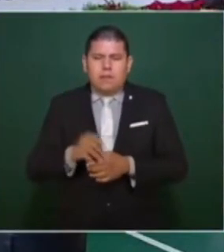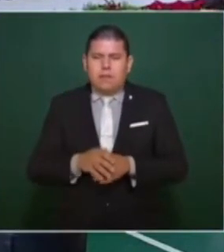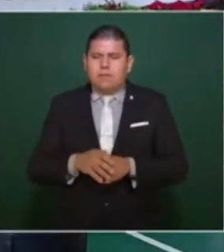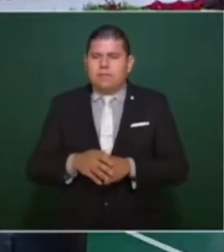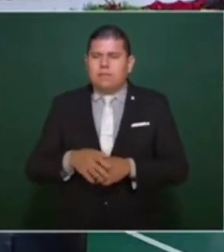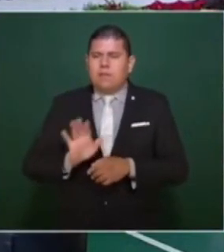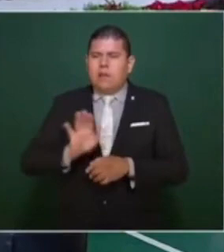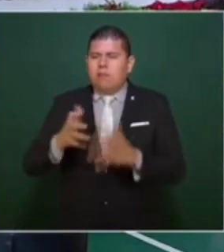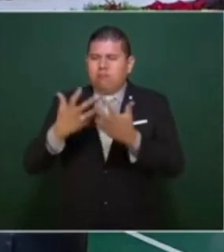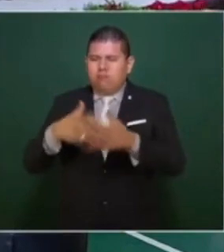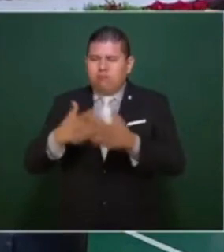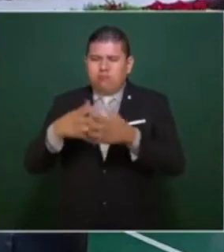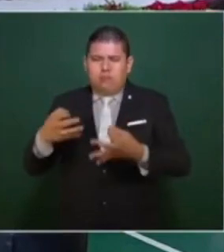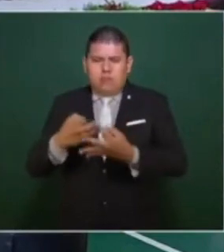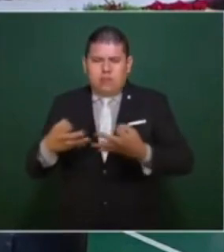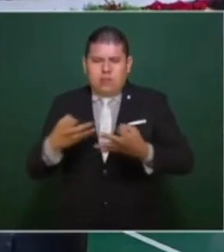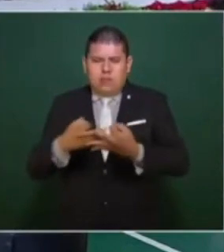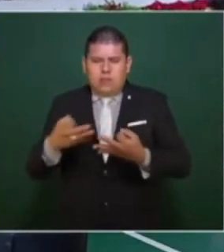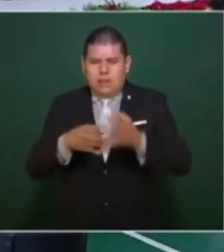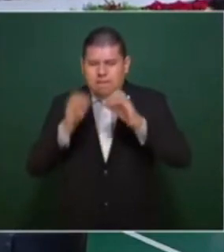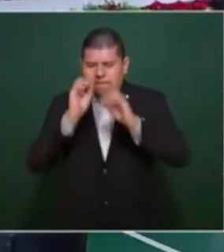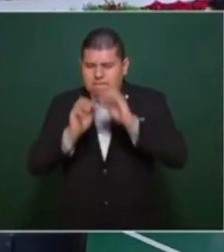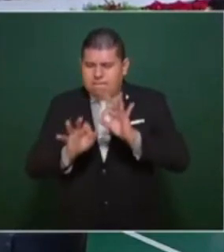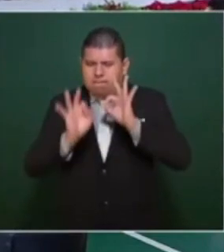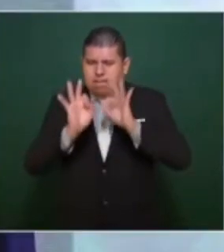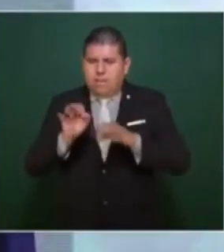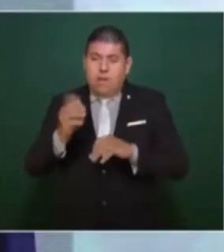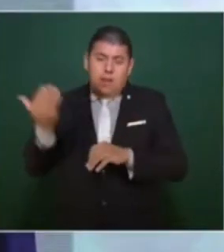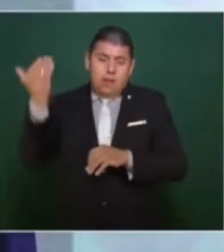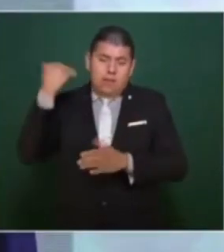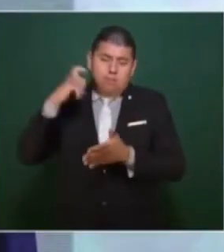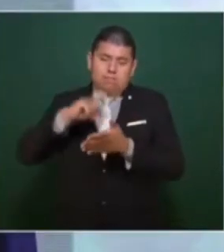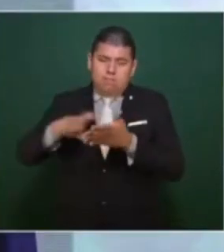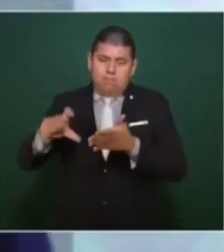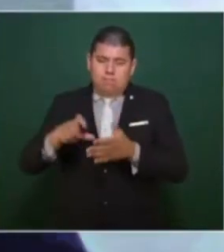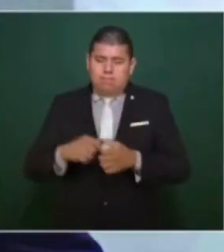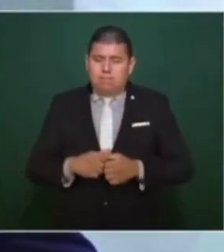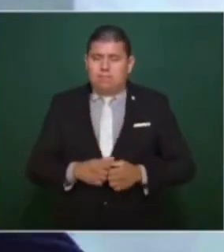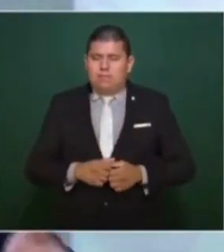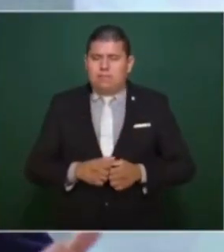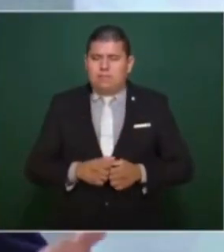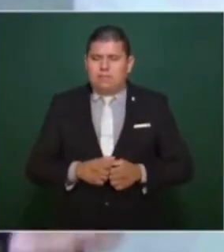fertilizantes que se compró en el sexenio anterior.